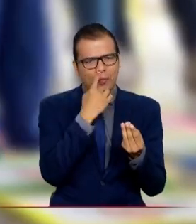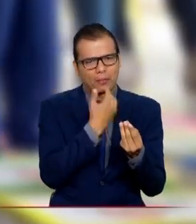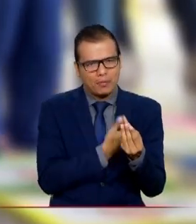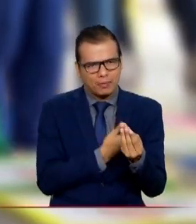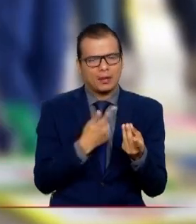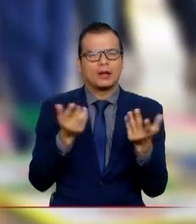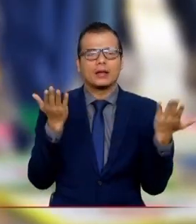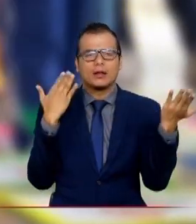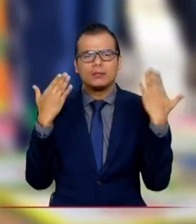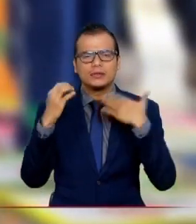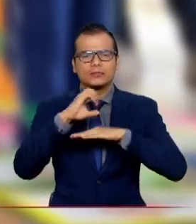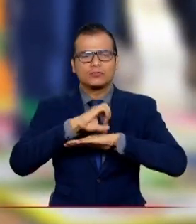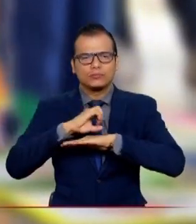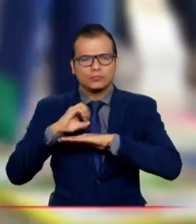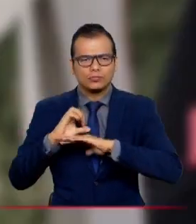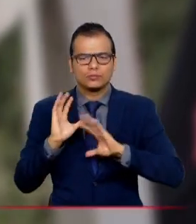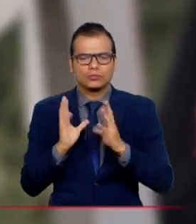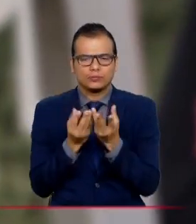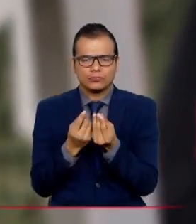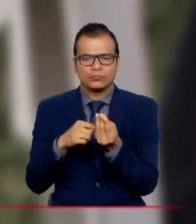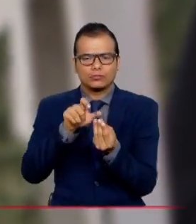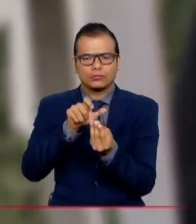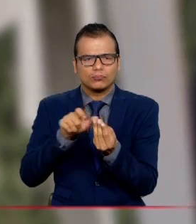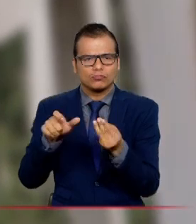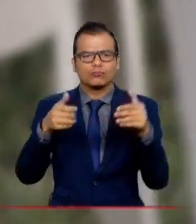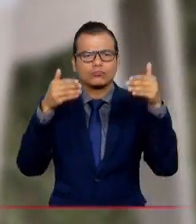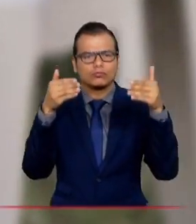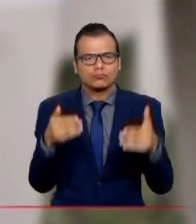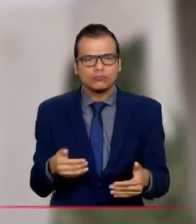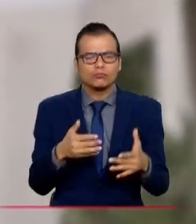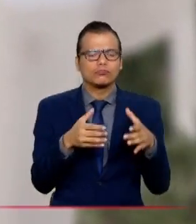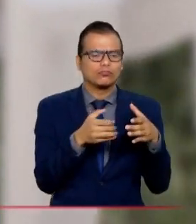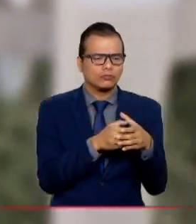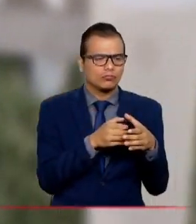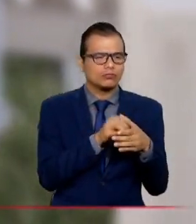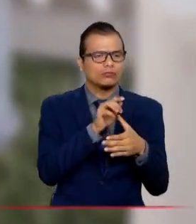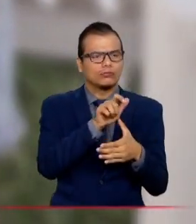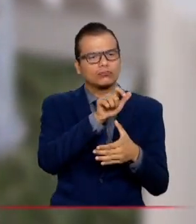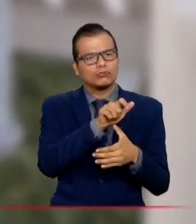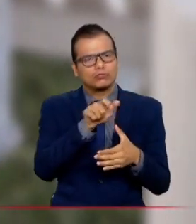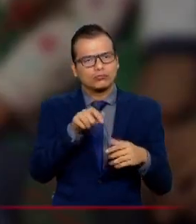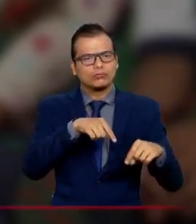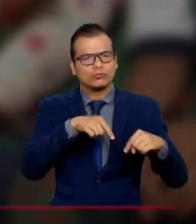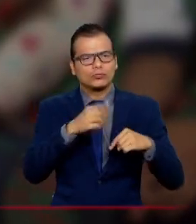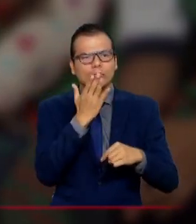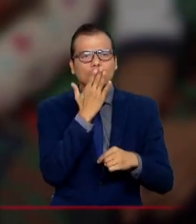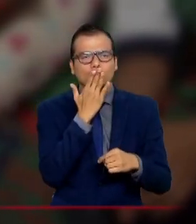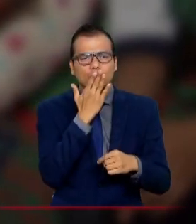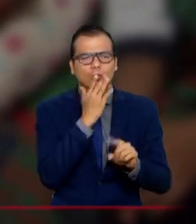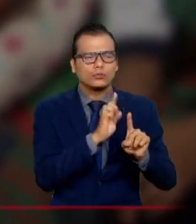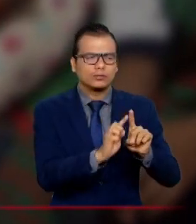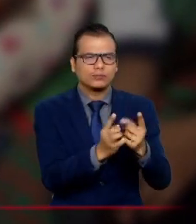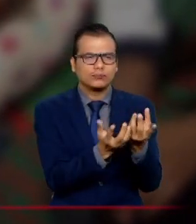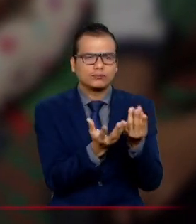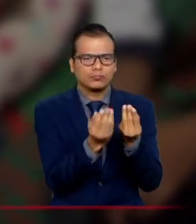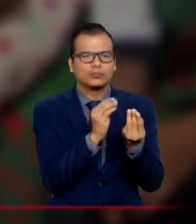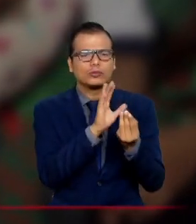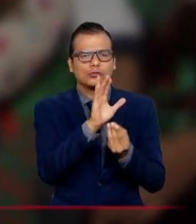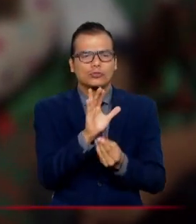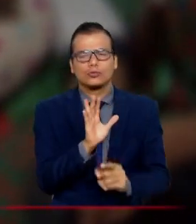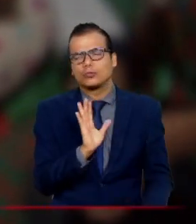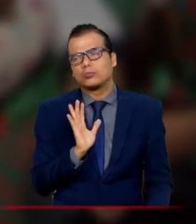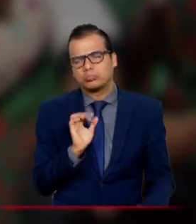organizaciones campesinas, también grupos de personas con discapacidad, asociaciones de autoridades indígenas, cabildos o resguardos,